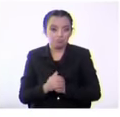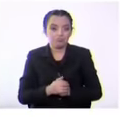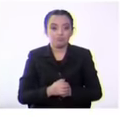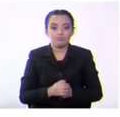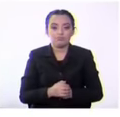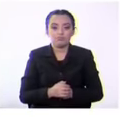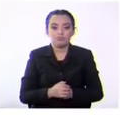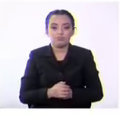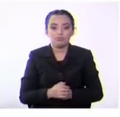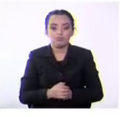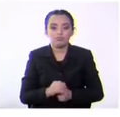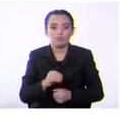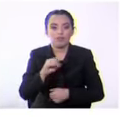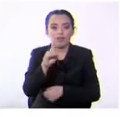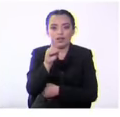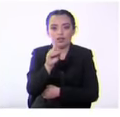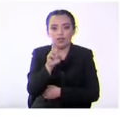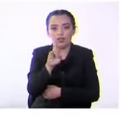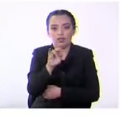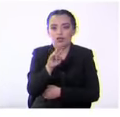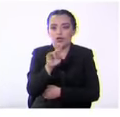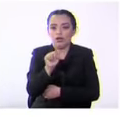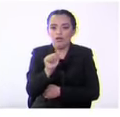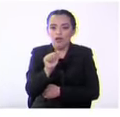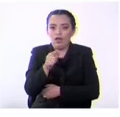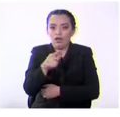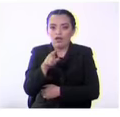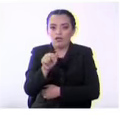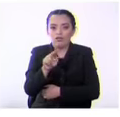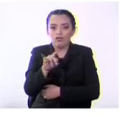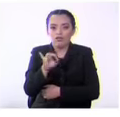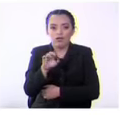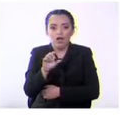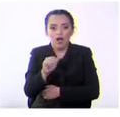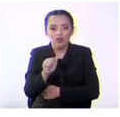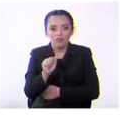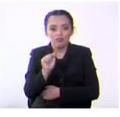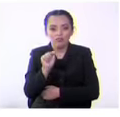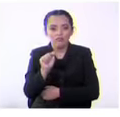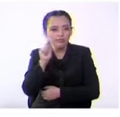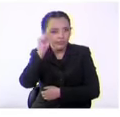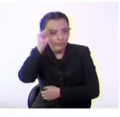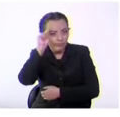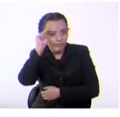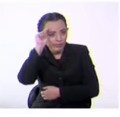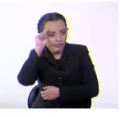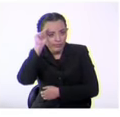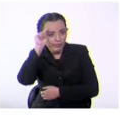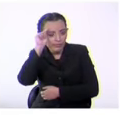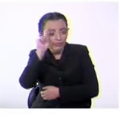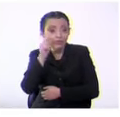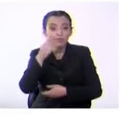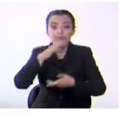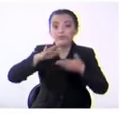¿Crees que la deriva genética es solo teórica? En la naturaleza sucede de dos maneras. Una la podríamos mostrar con